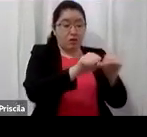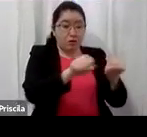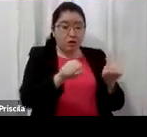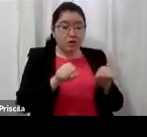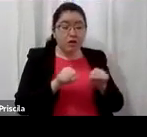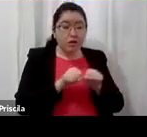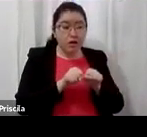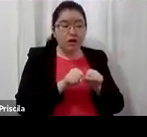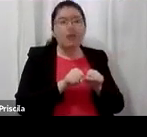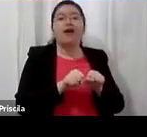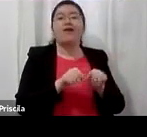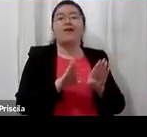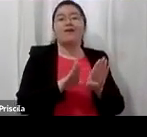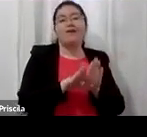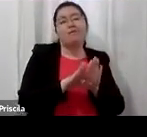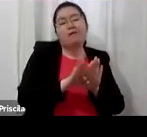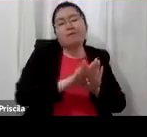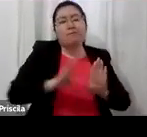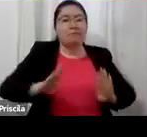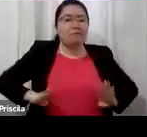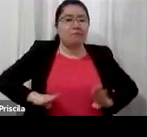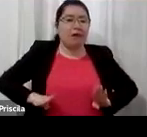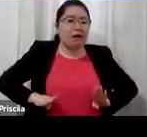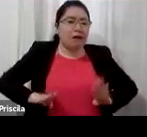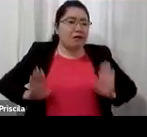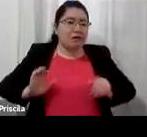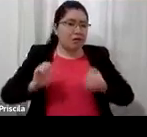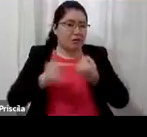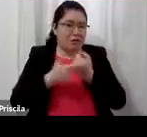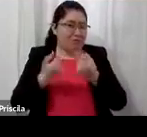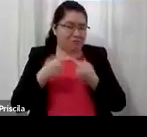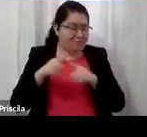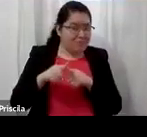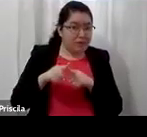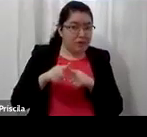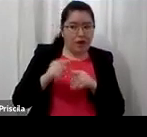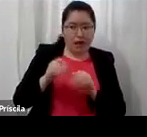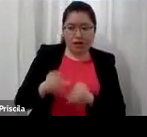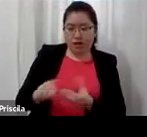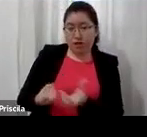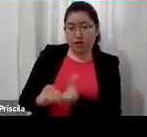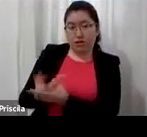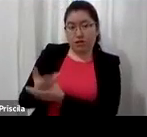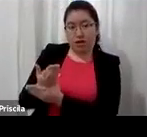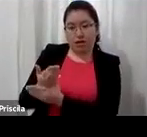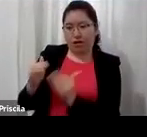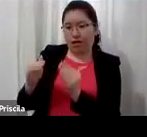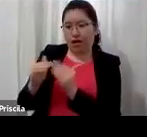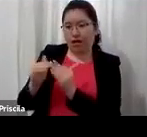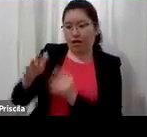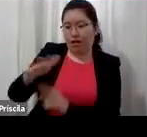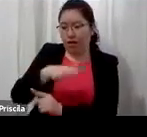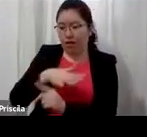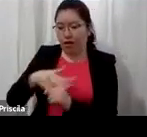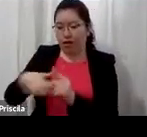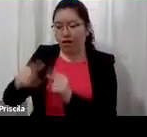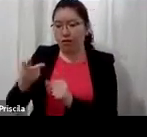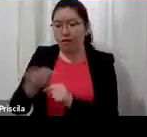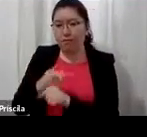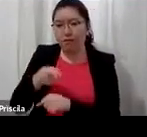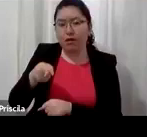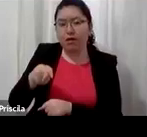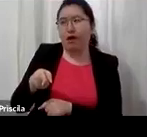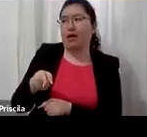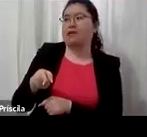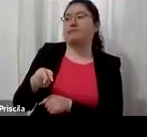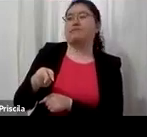quiere comportarse igual, y pues lo que dicen, ¿no? Es hombre muerto. Ellos, digamos, los protagonistas de cada comunidad son quienes conocen